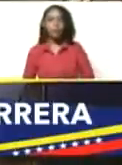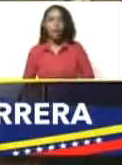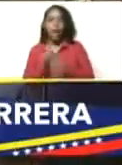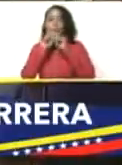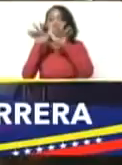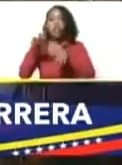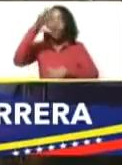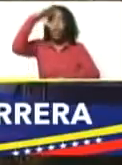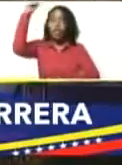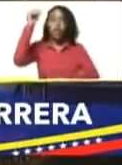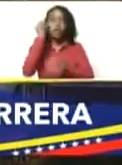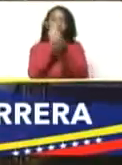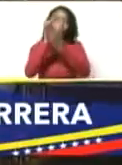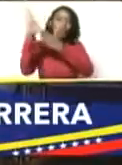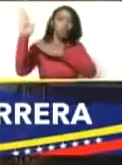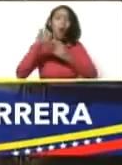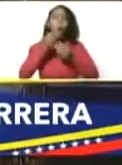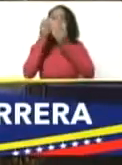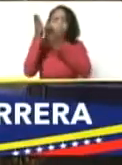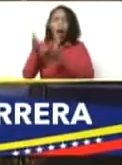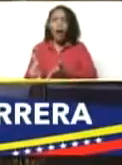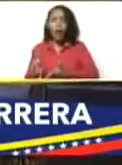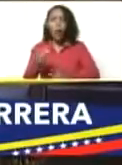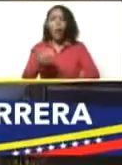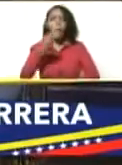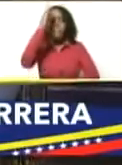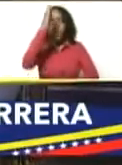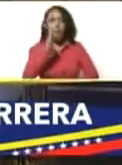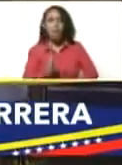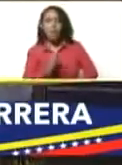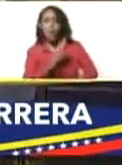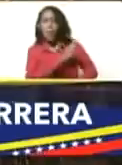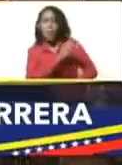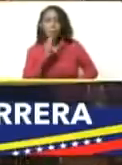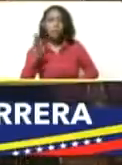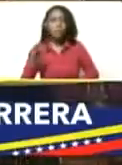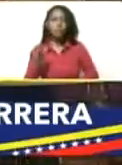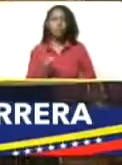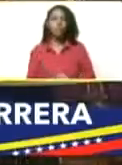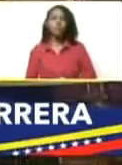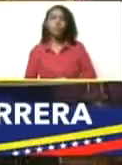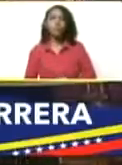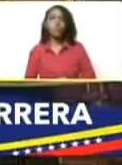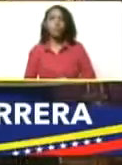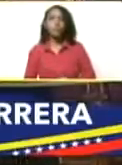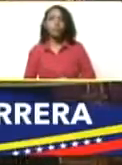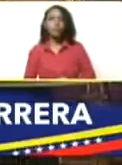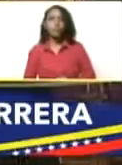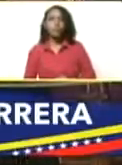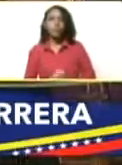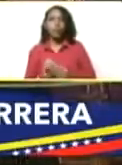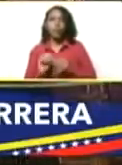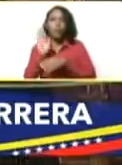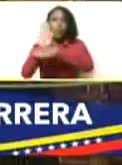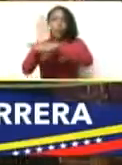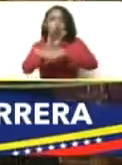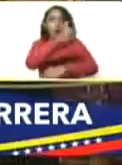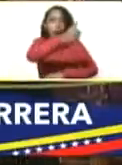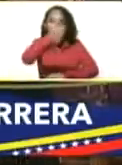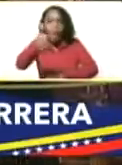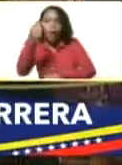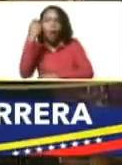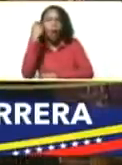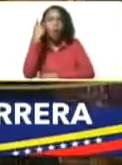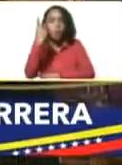bendición de Dios, infinitamente bueno, Padre, Hijo y Espíritu Santo, descienda sobre cada una y cada uno